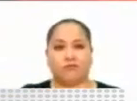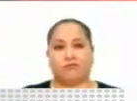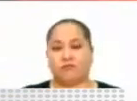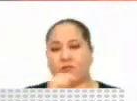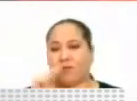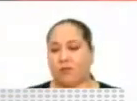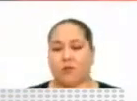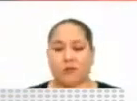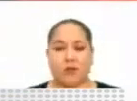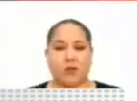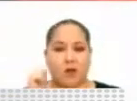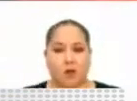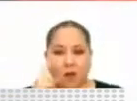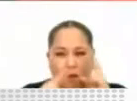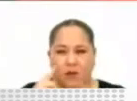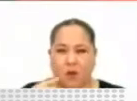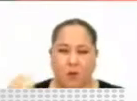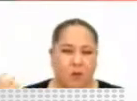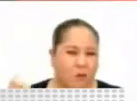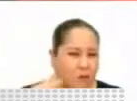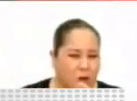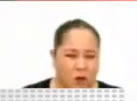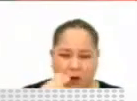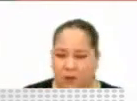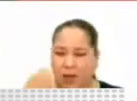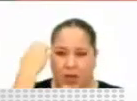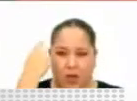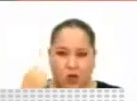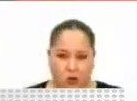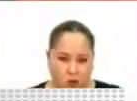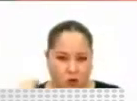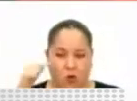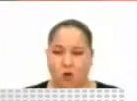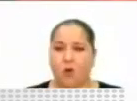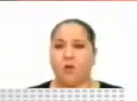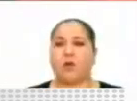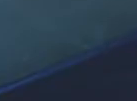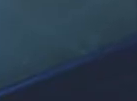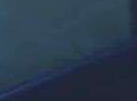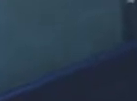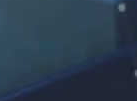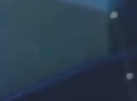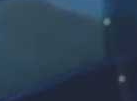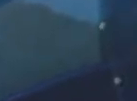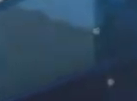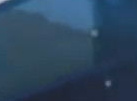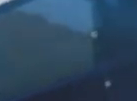hubo pues un golpe económico y sanitario muy fuerte y el bono se entregó mucho después.